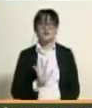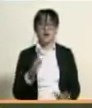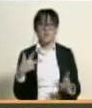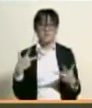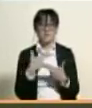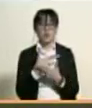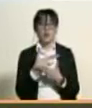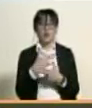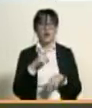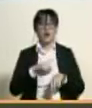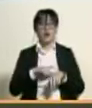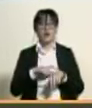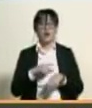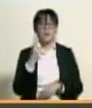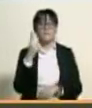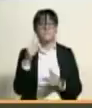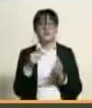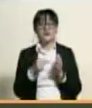hora